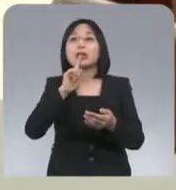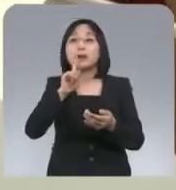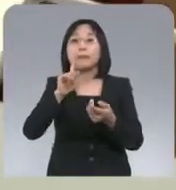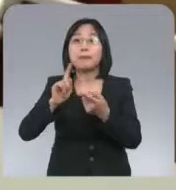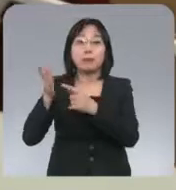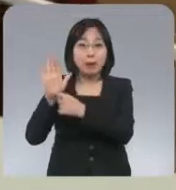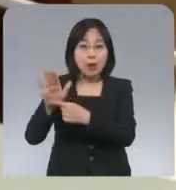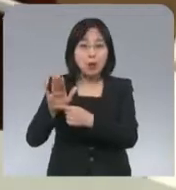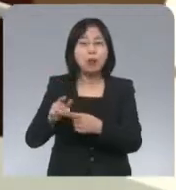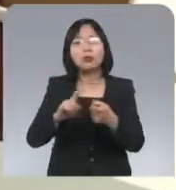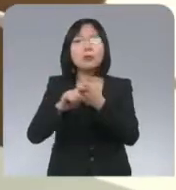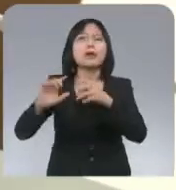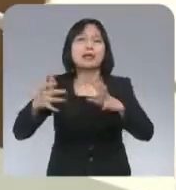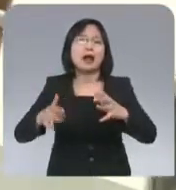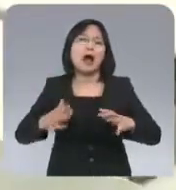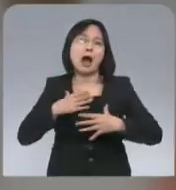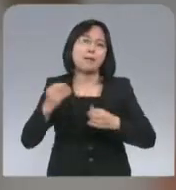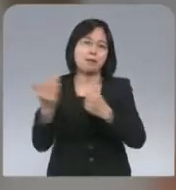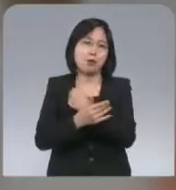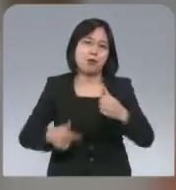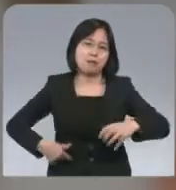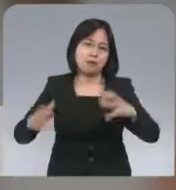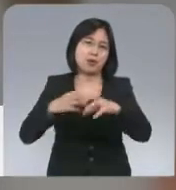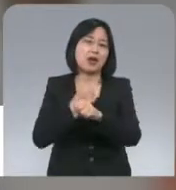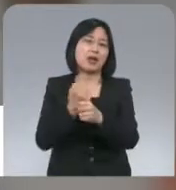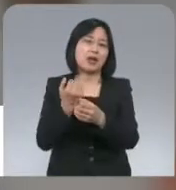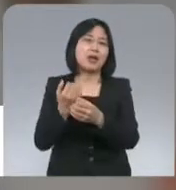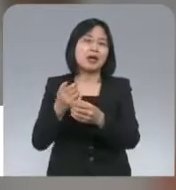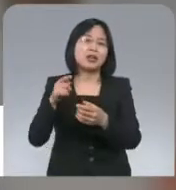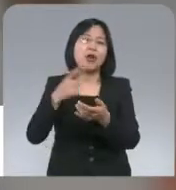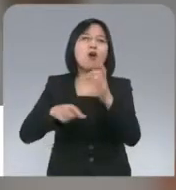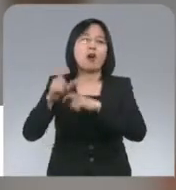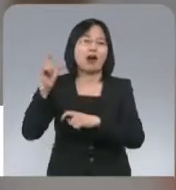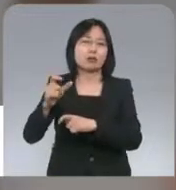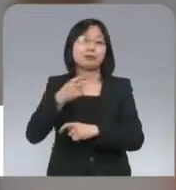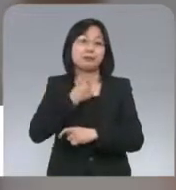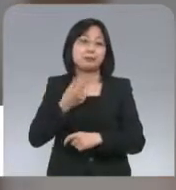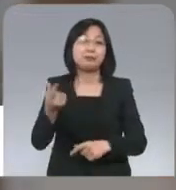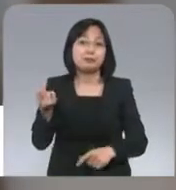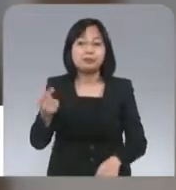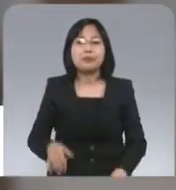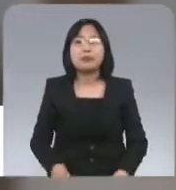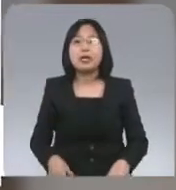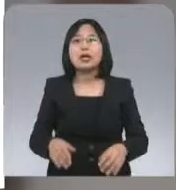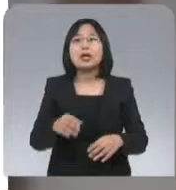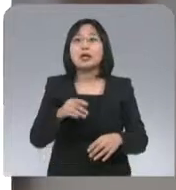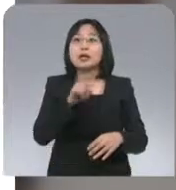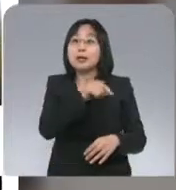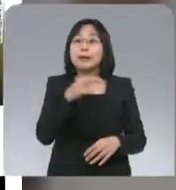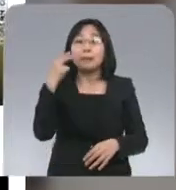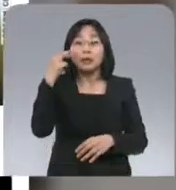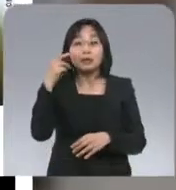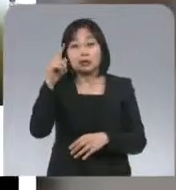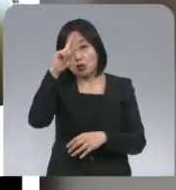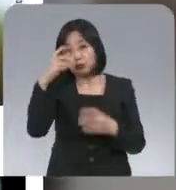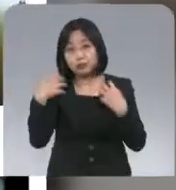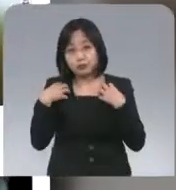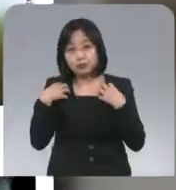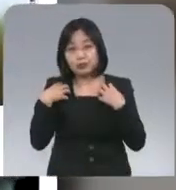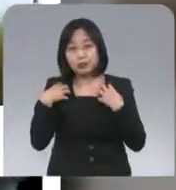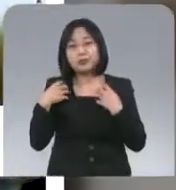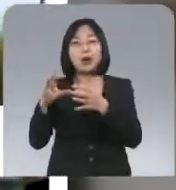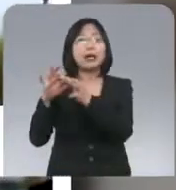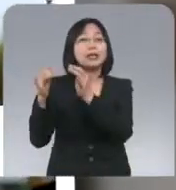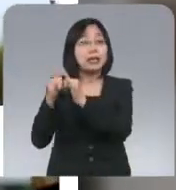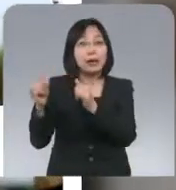el aumento de la cooperación entre eeuu y su salida los asuntos norcoreanos en tanto visitando funcionarios de washington la